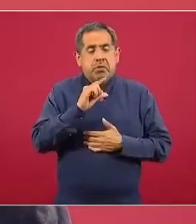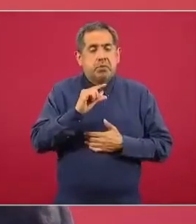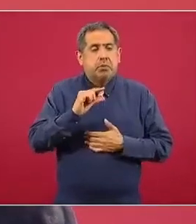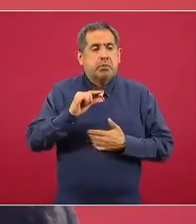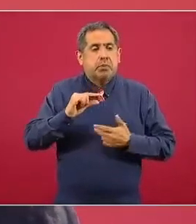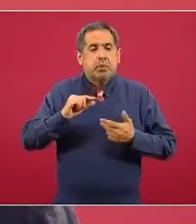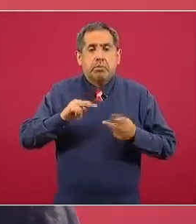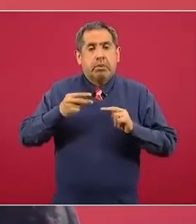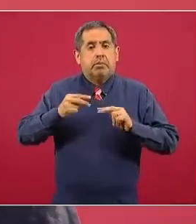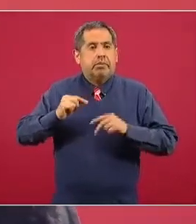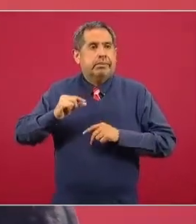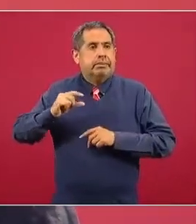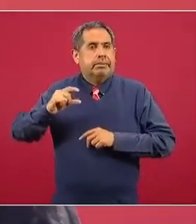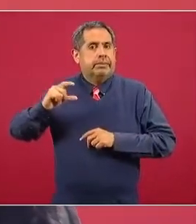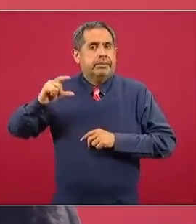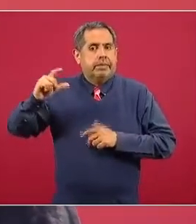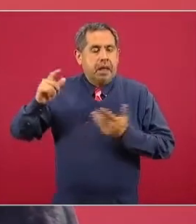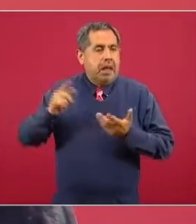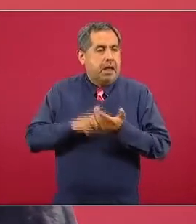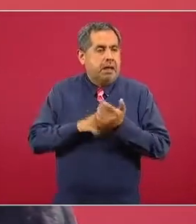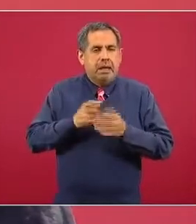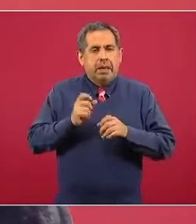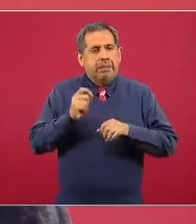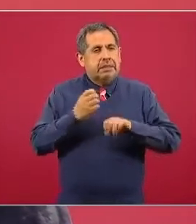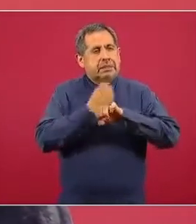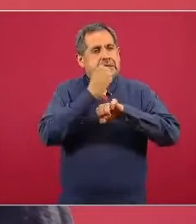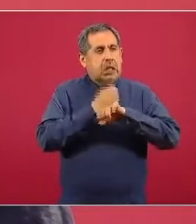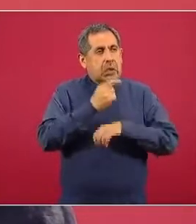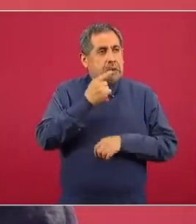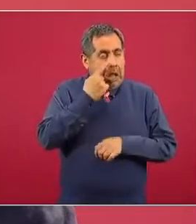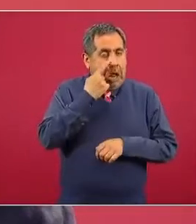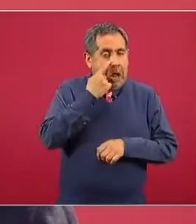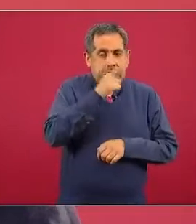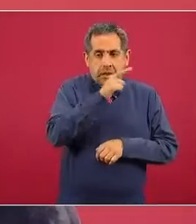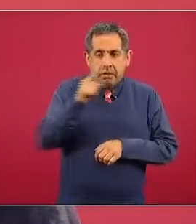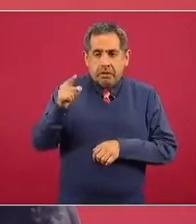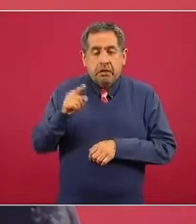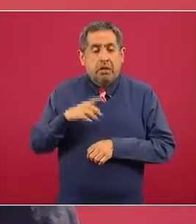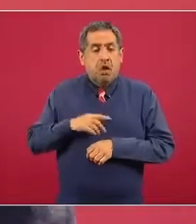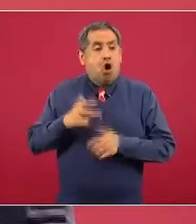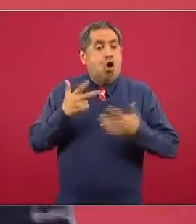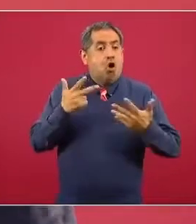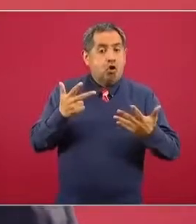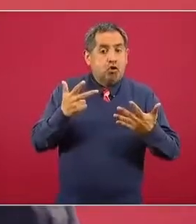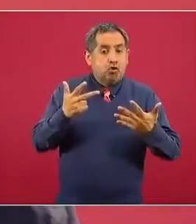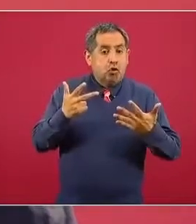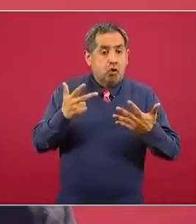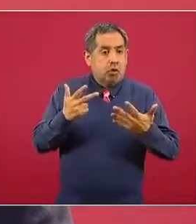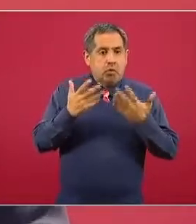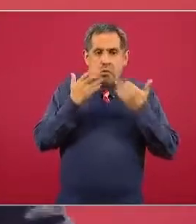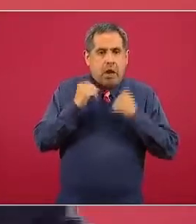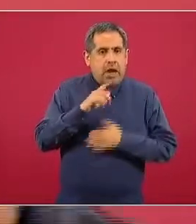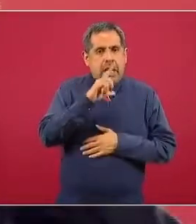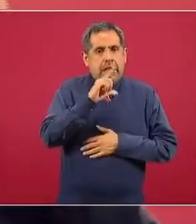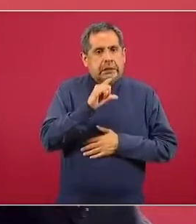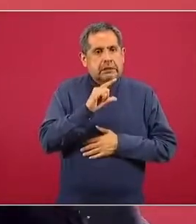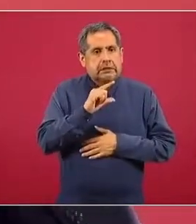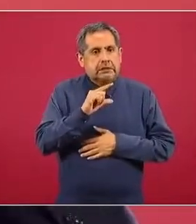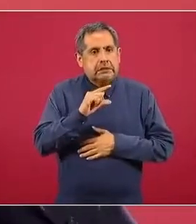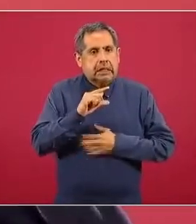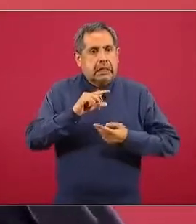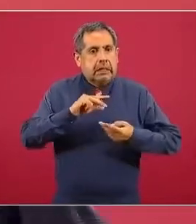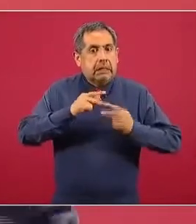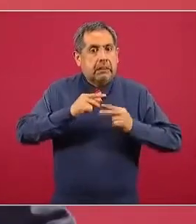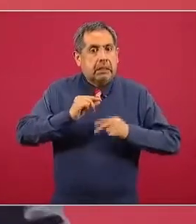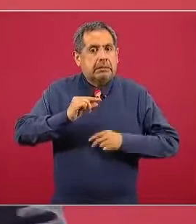en 20 entidades federativas. A lo largo de esta semana hemos comentado de 8 que ya no están en disminución, al contrario están